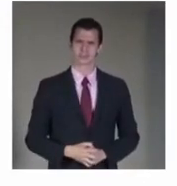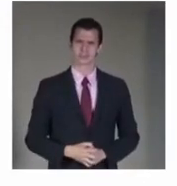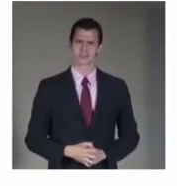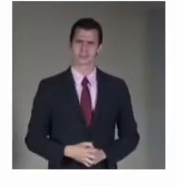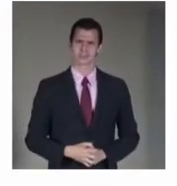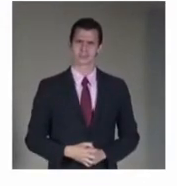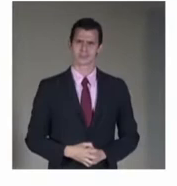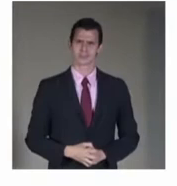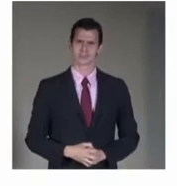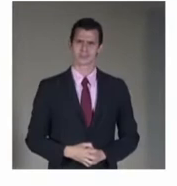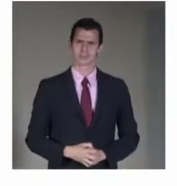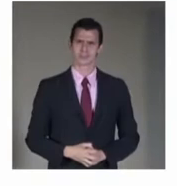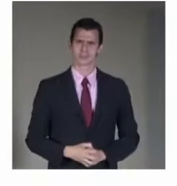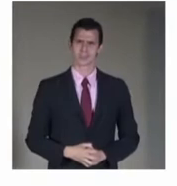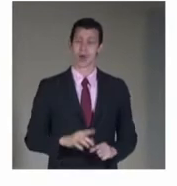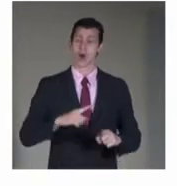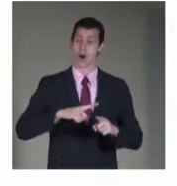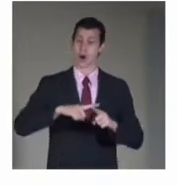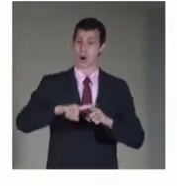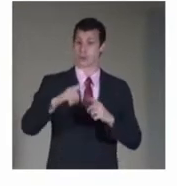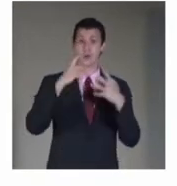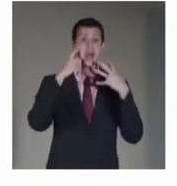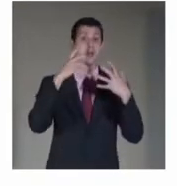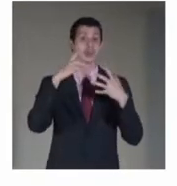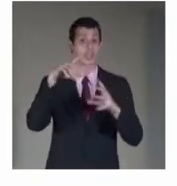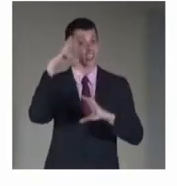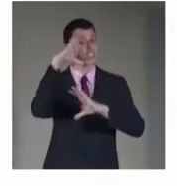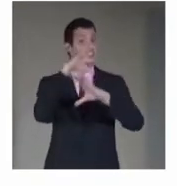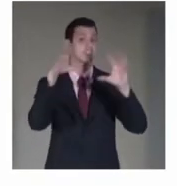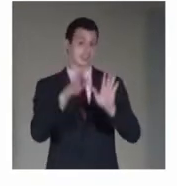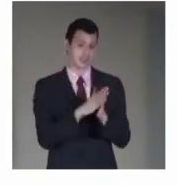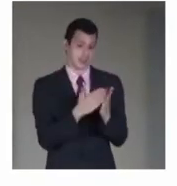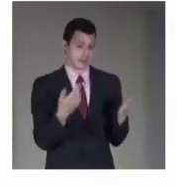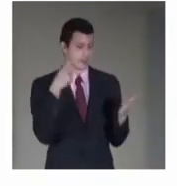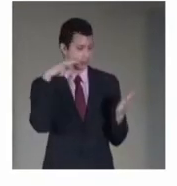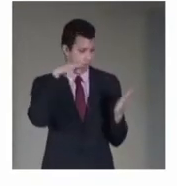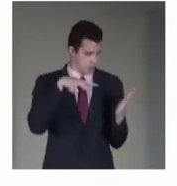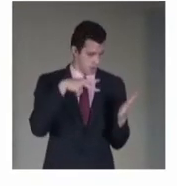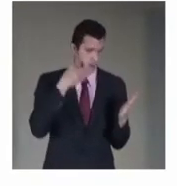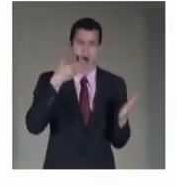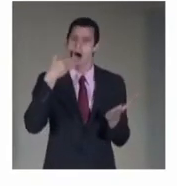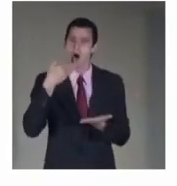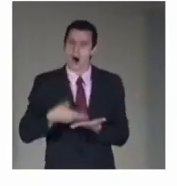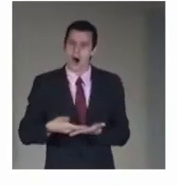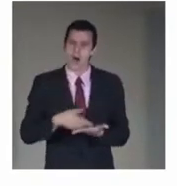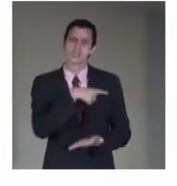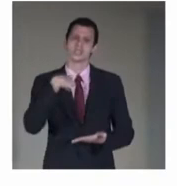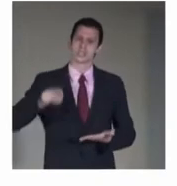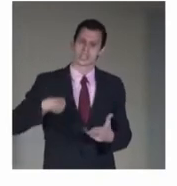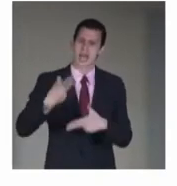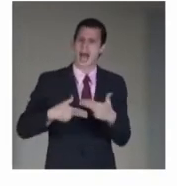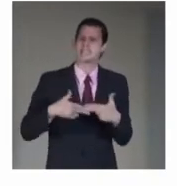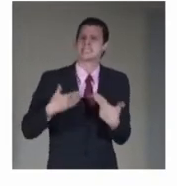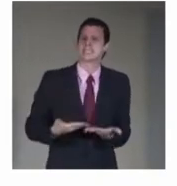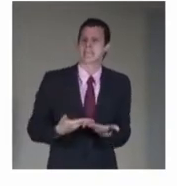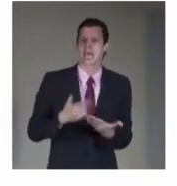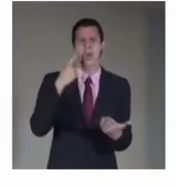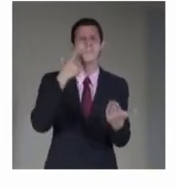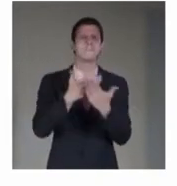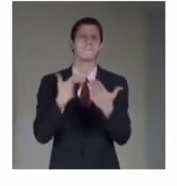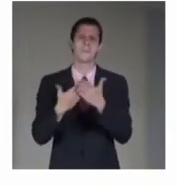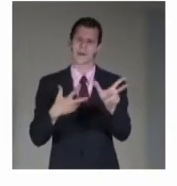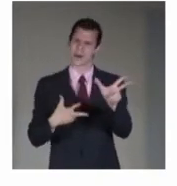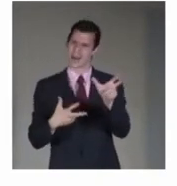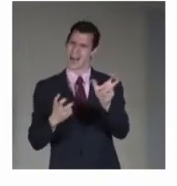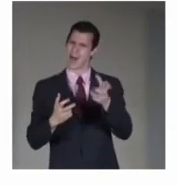y por otra parte la revista científica american publicó que china ha puesto en marcha lo que muchos expertos dicen que son pruebas adicionales